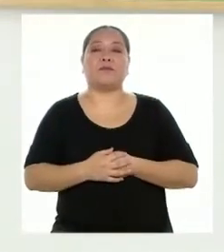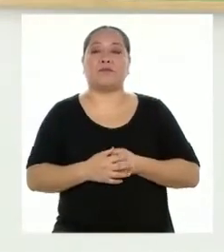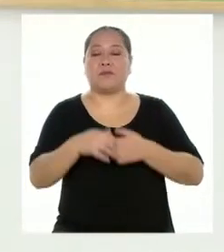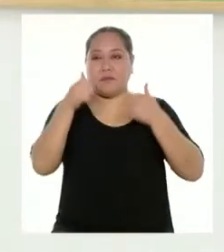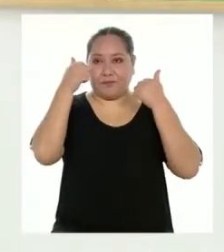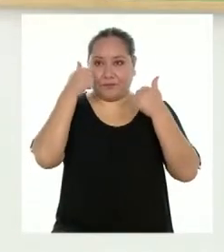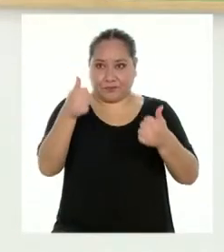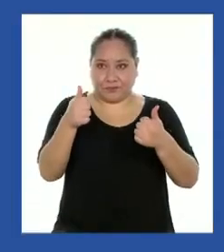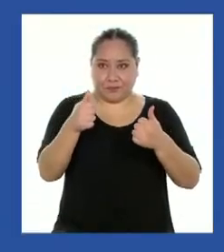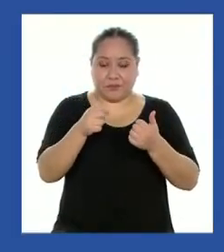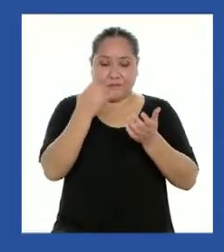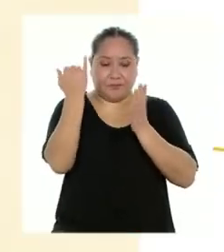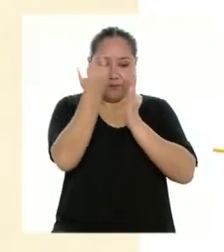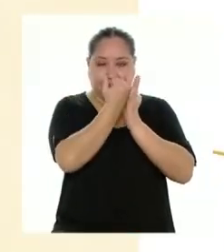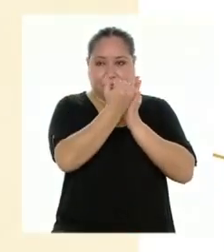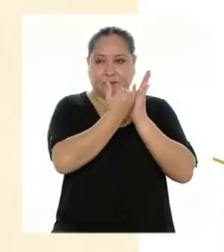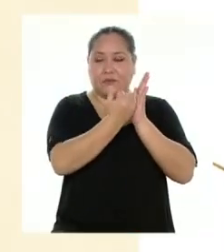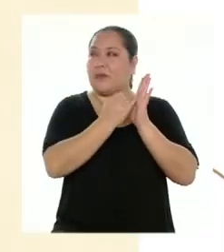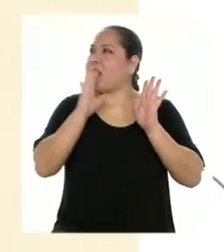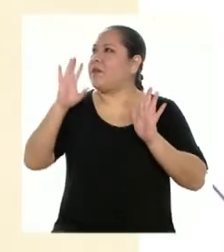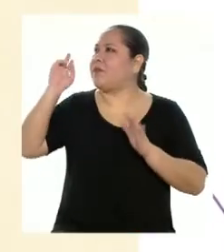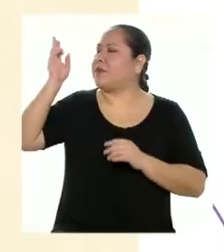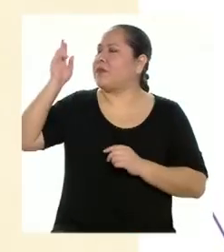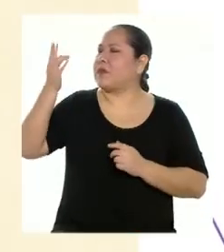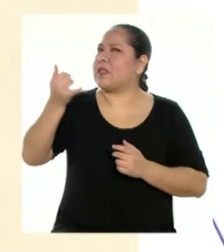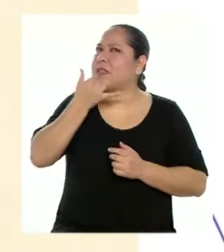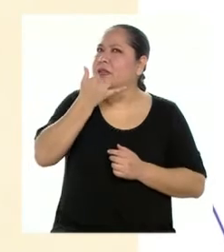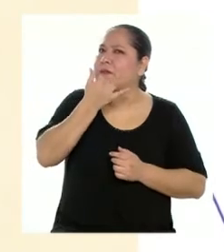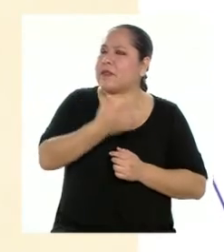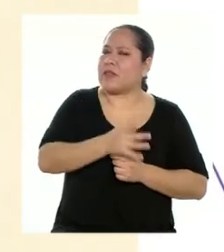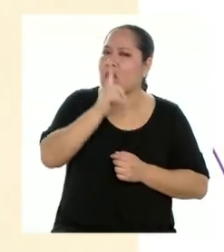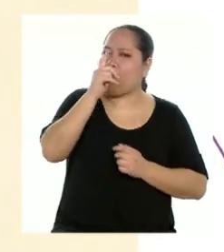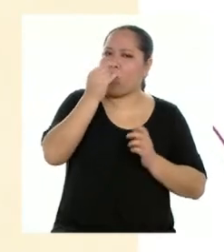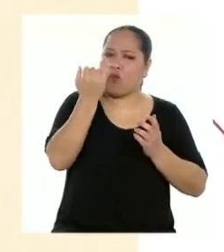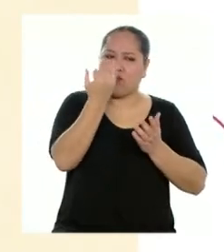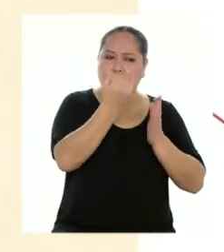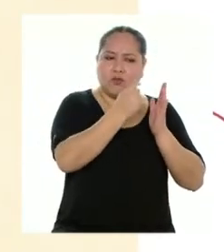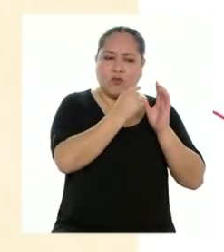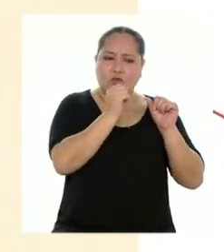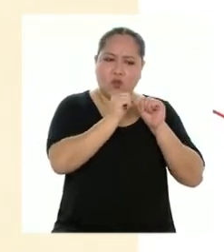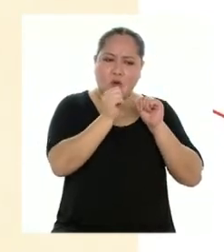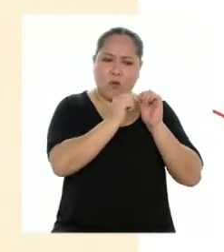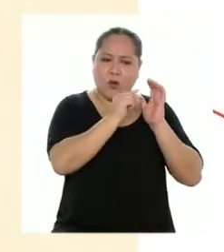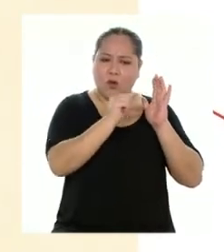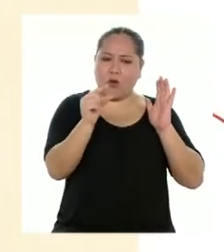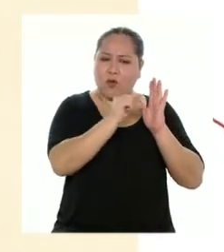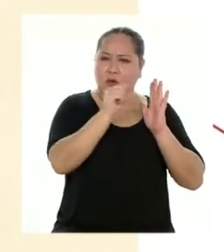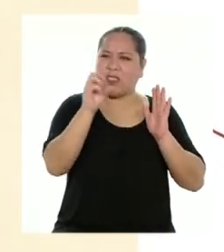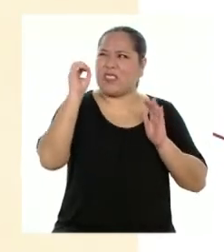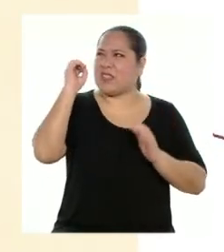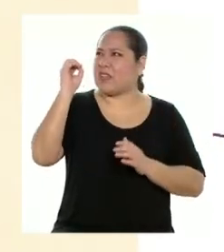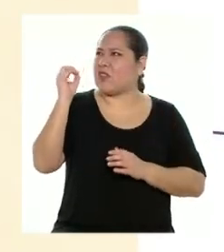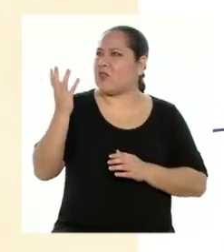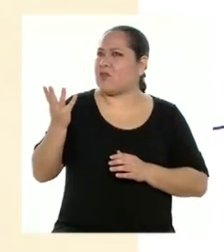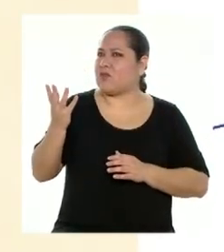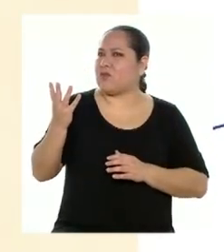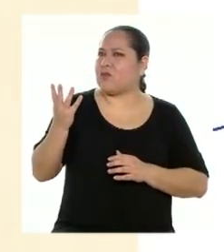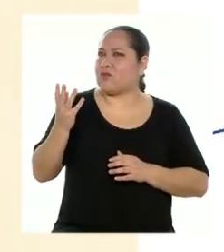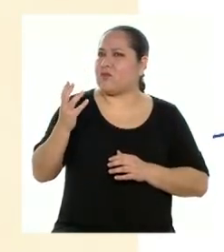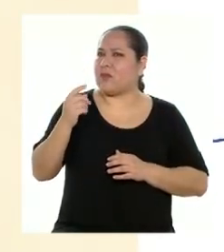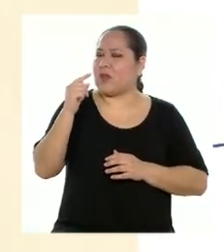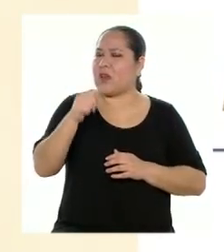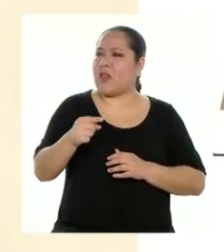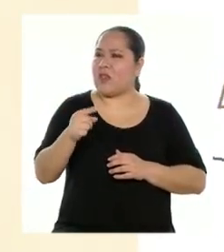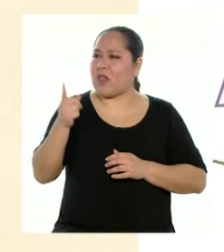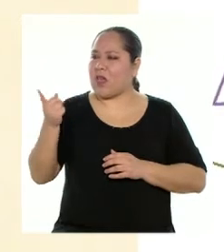Bien, grafiquemos. Profesora, ¿qué pasa si una de las variables tiene frecuencia 0? Es decir, en el cuadro de